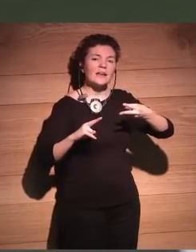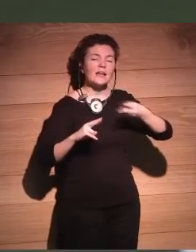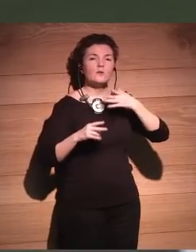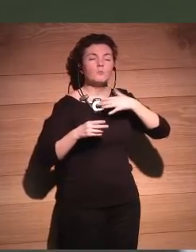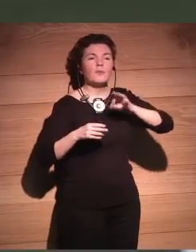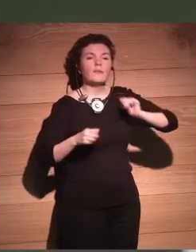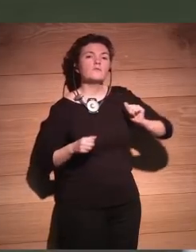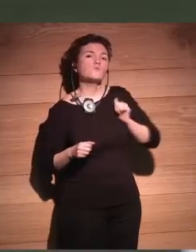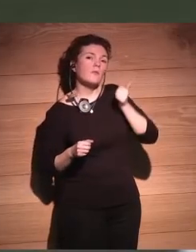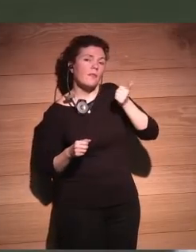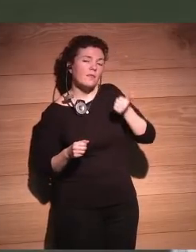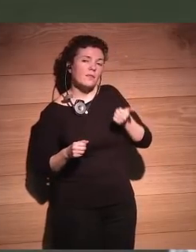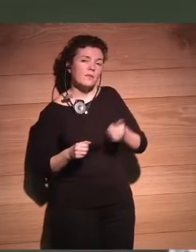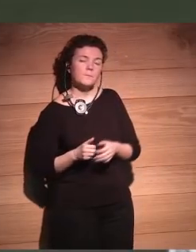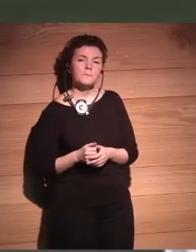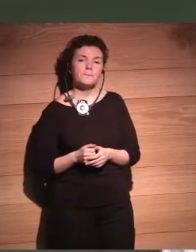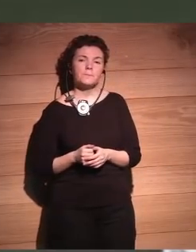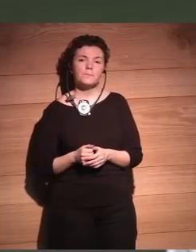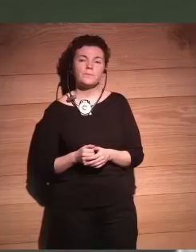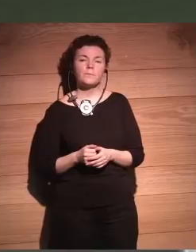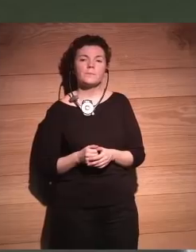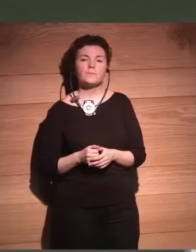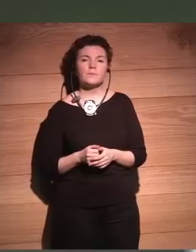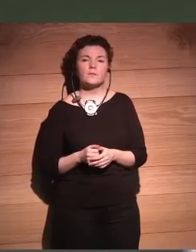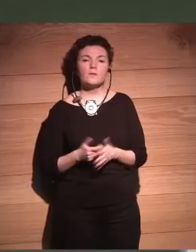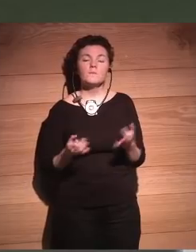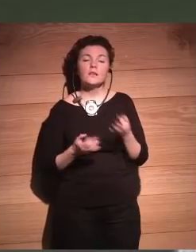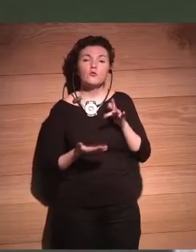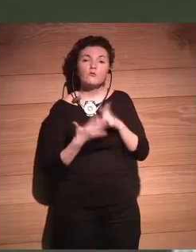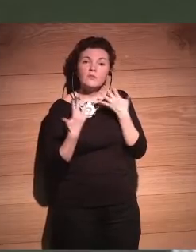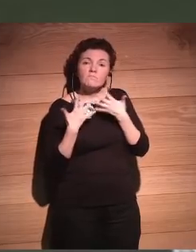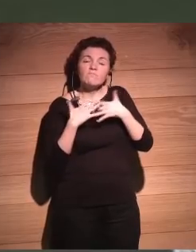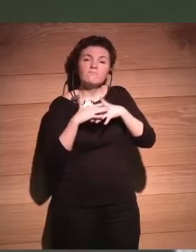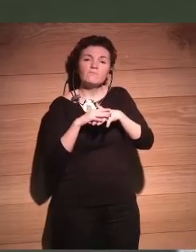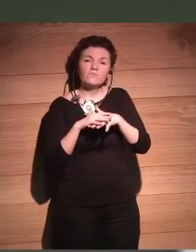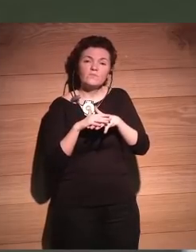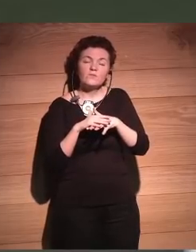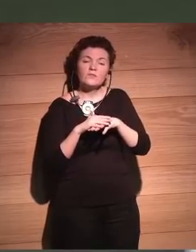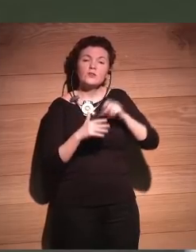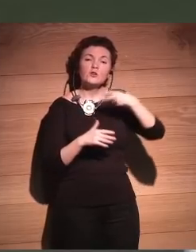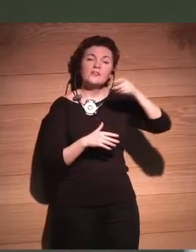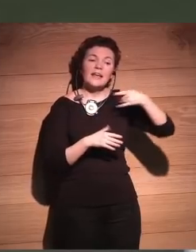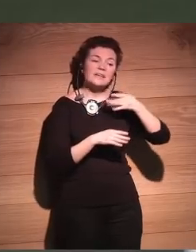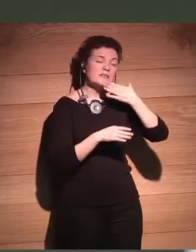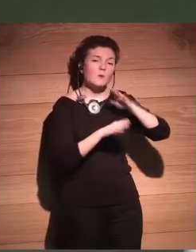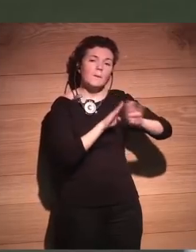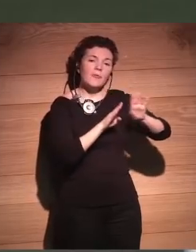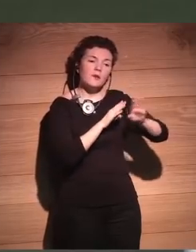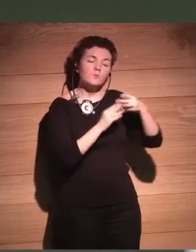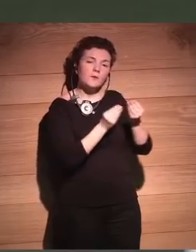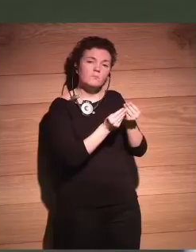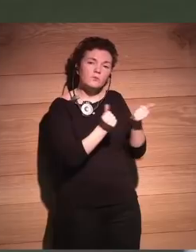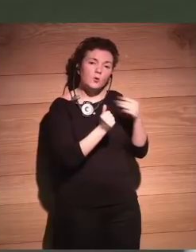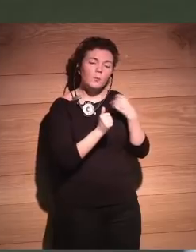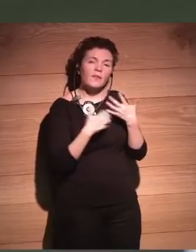aleatorio, digamos. Entonces, lo que pasa es que cuando se produce esta integración, los genes vecinos, digamos, se pueden suprimir o se